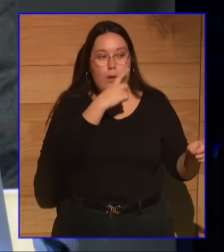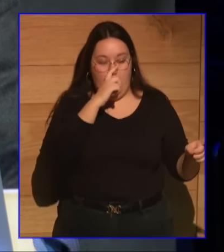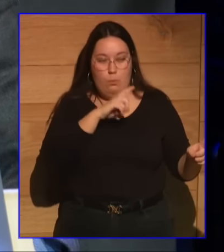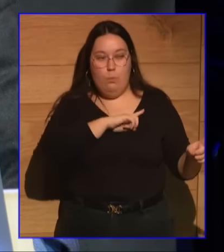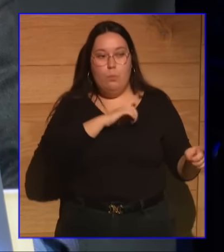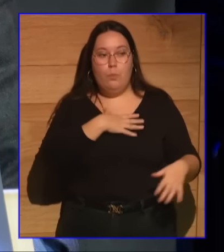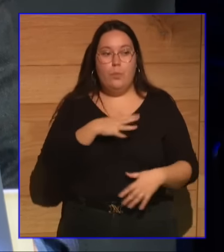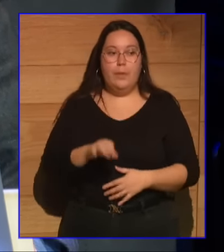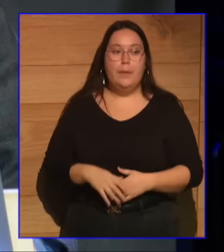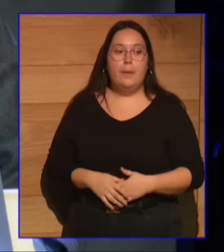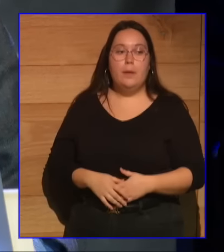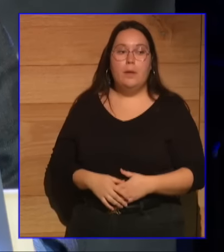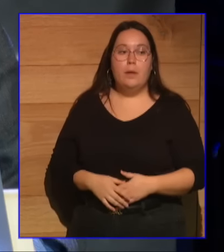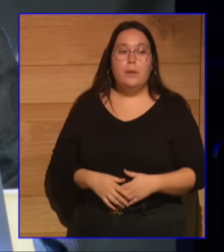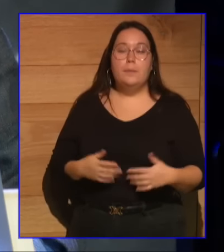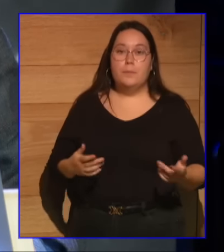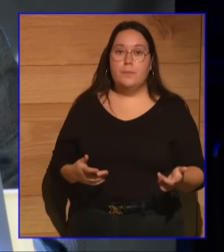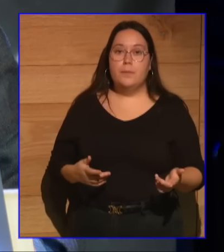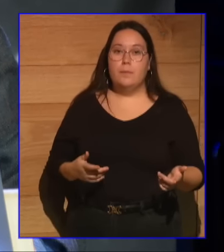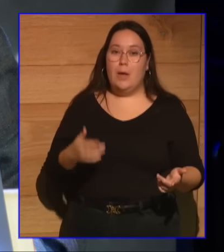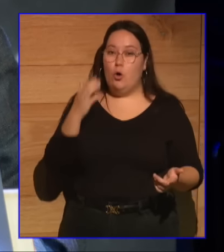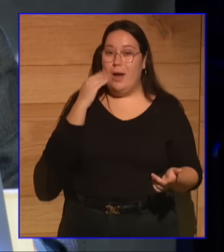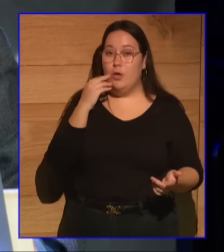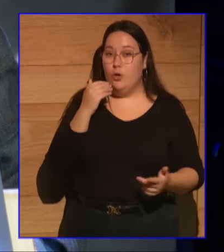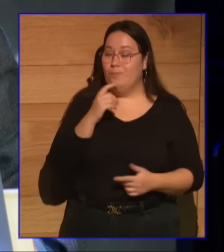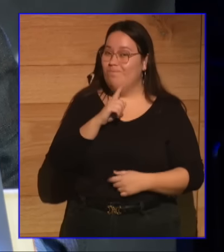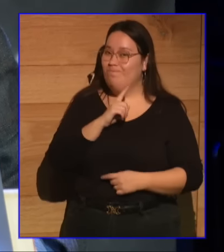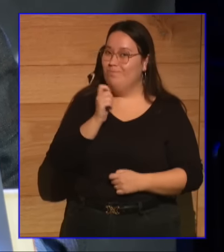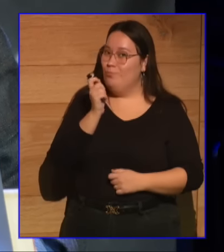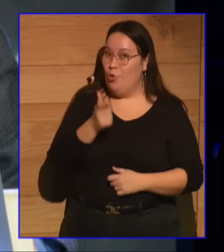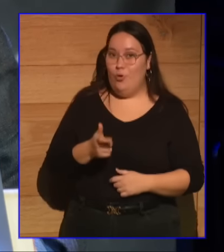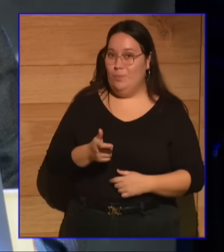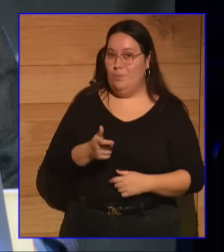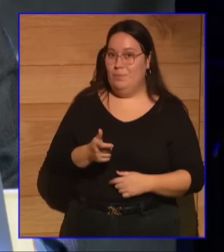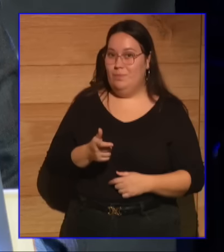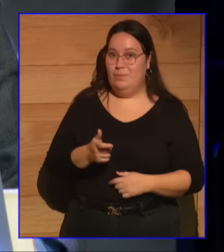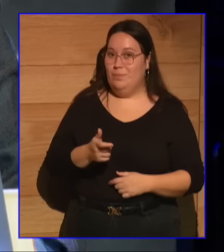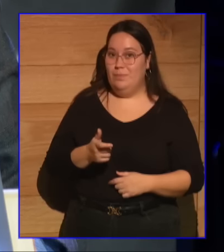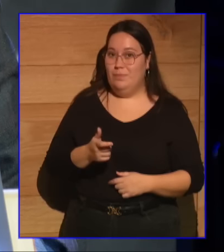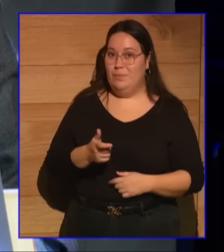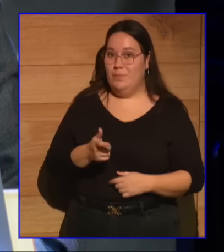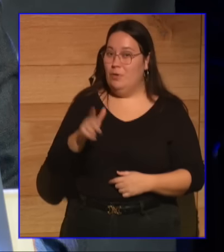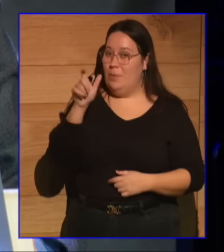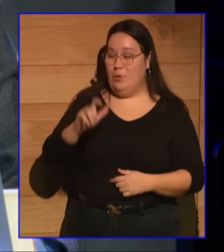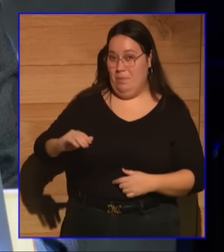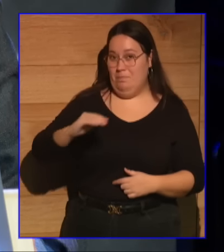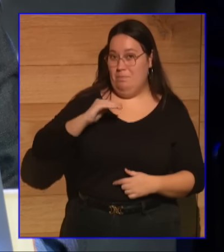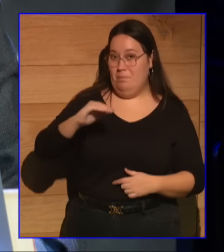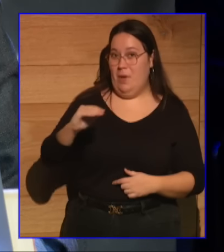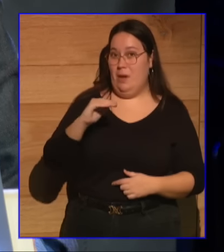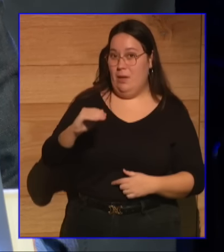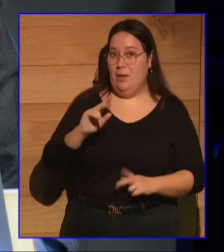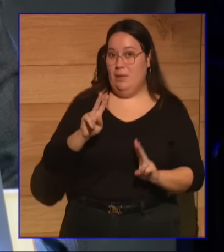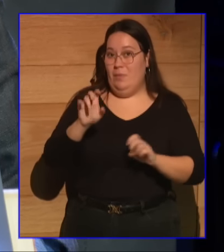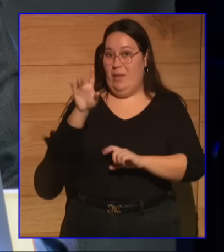recordar, era recordado con muy poco cariño por esos supervivientes. Decía que era absolutamente despiadado en su